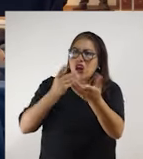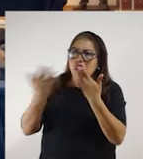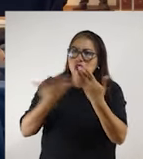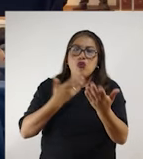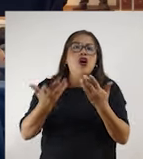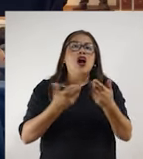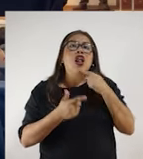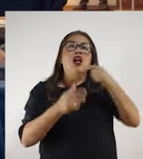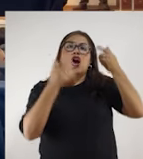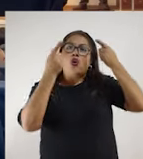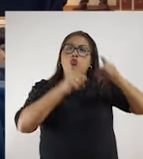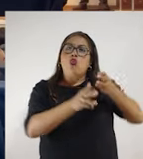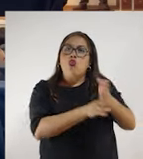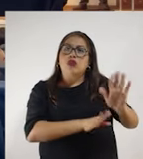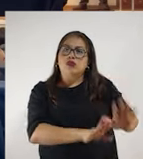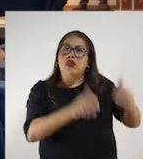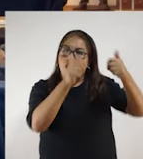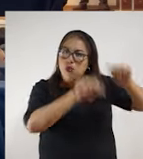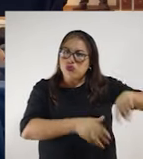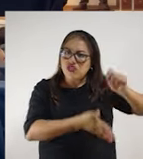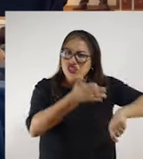lo que dice la Convención.